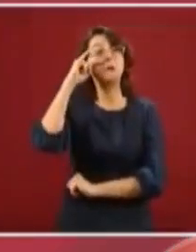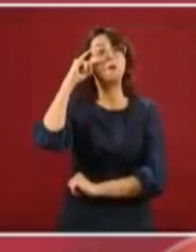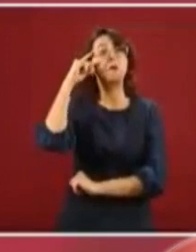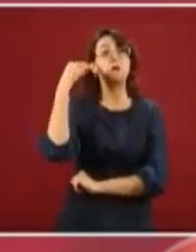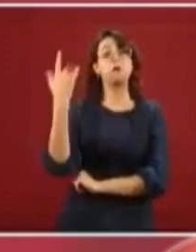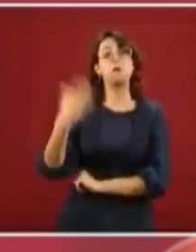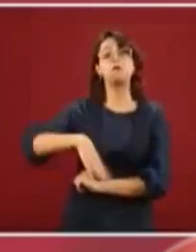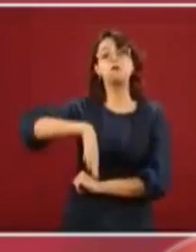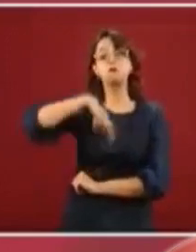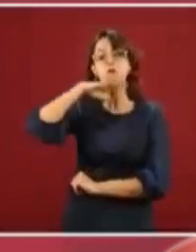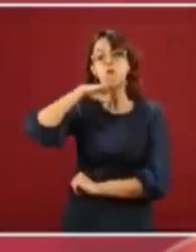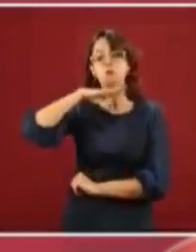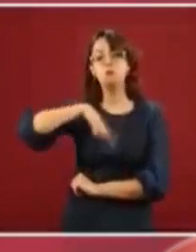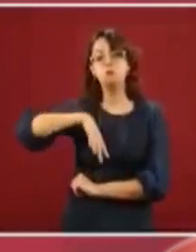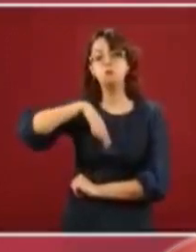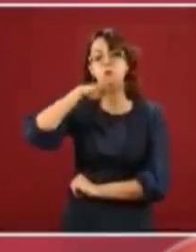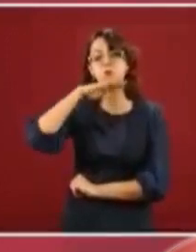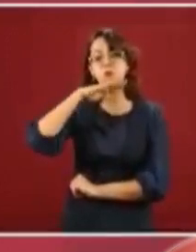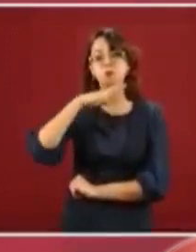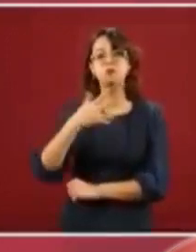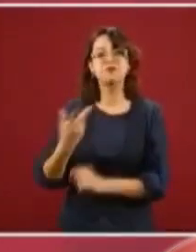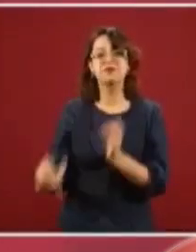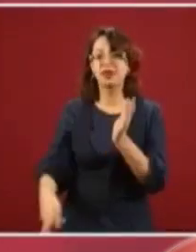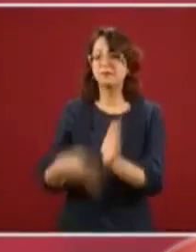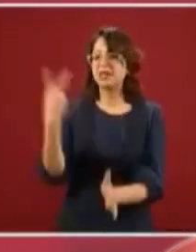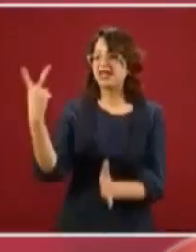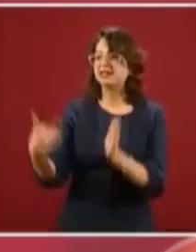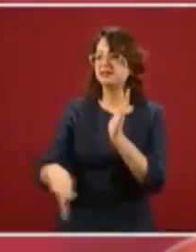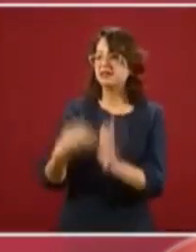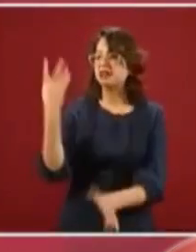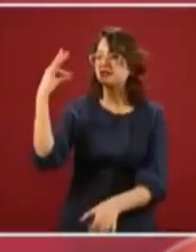en elecciones fraudulentas,